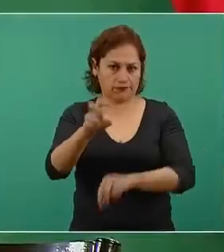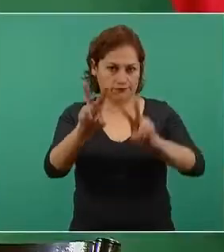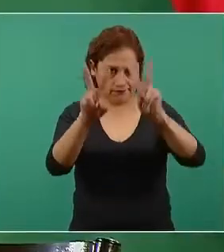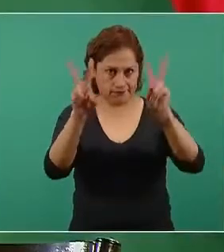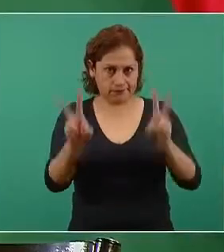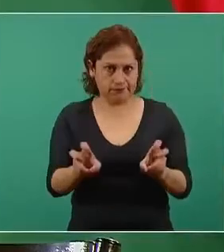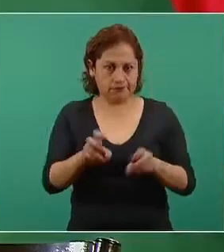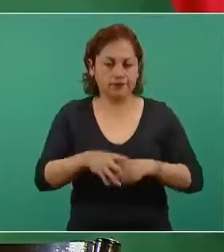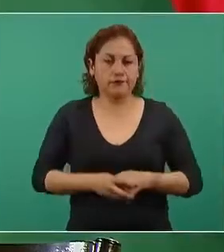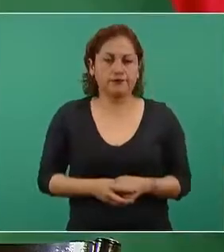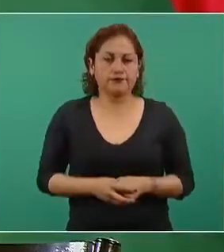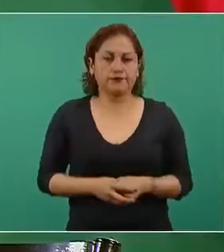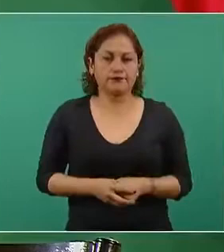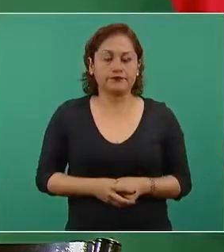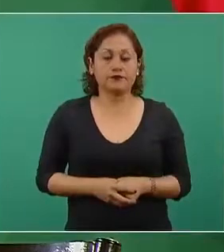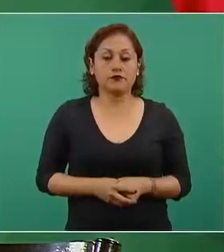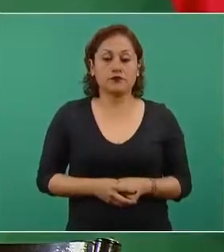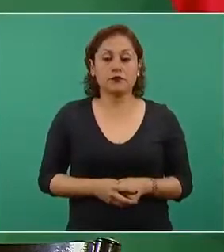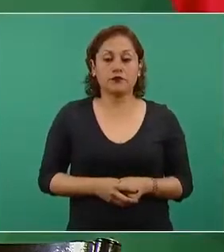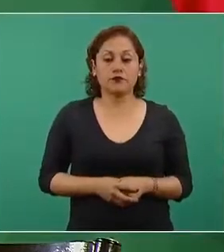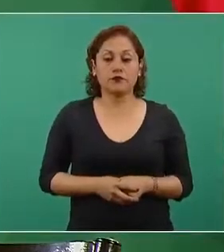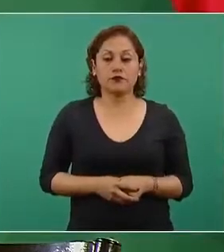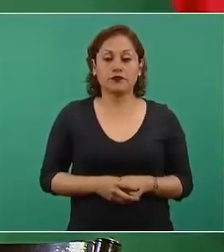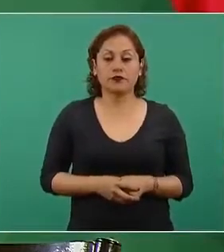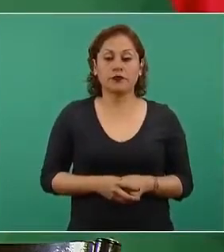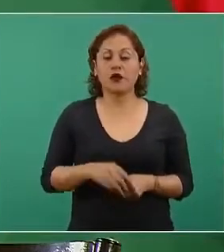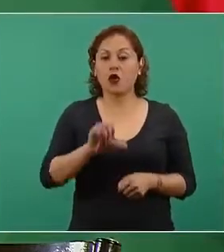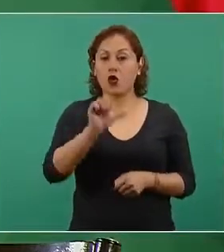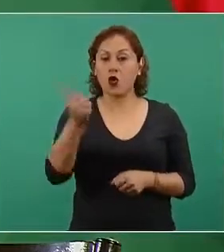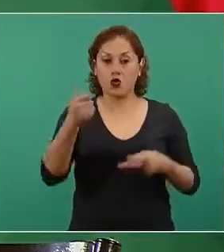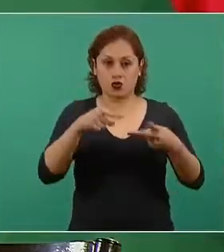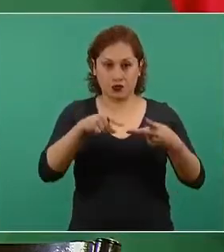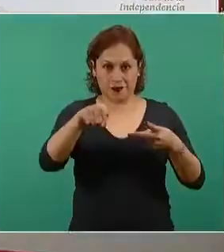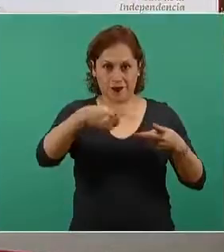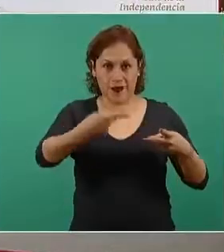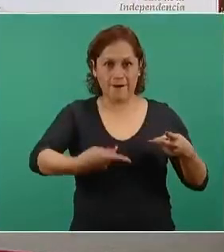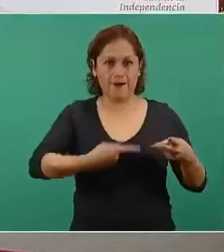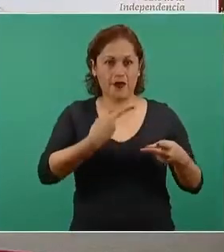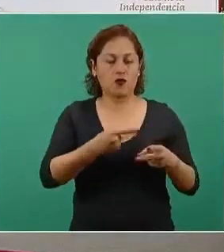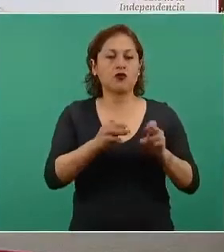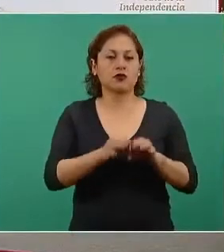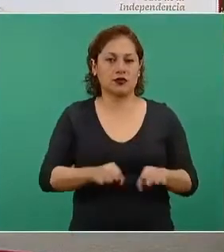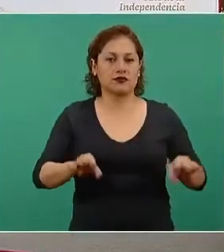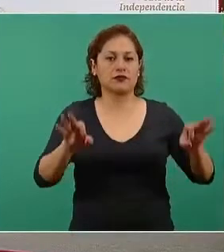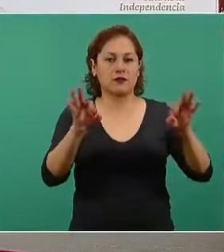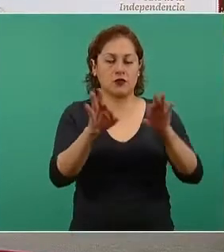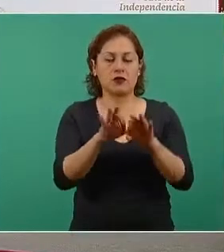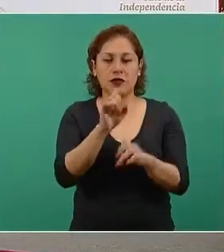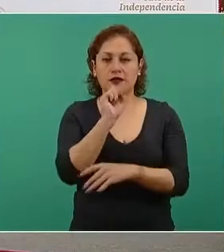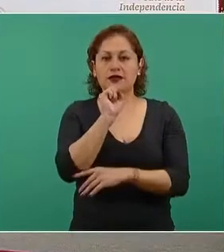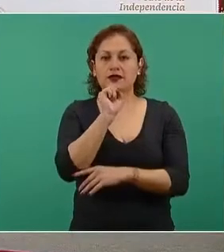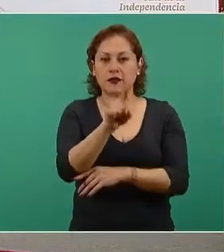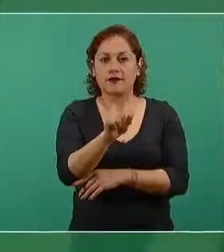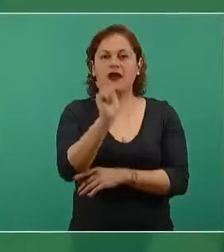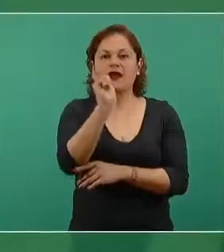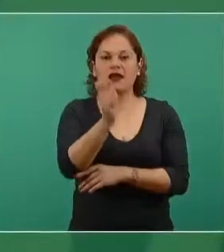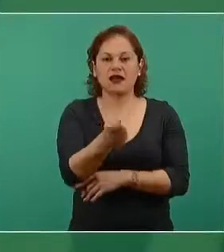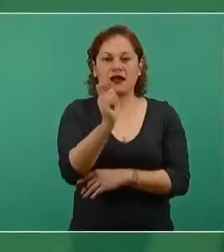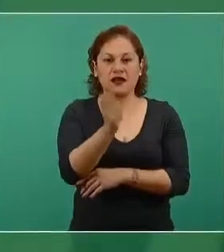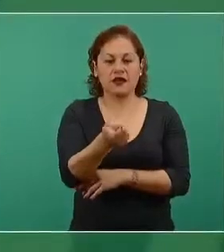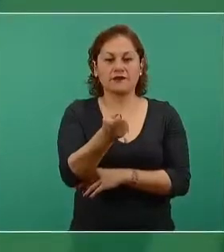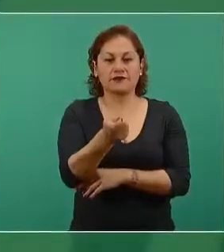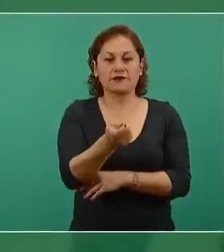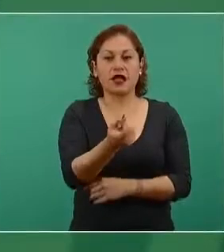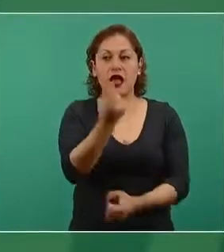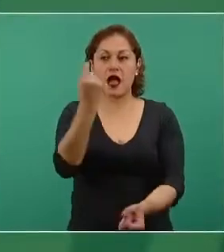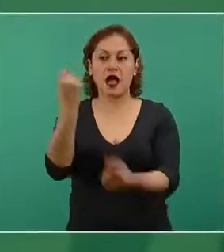estricta en relación a este tema. Y justo el otro tema que creo que también es importante, que lo acaba de mencionar, es esta incertidumbre que genera